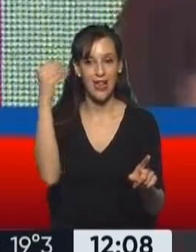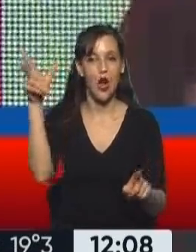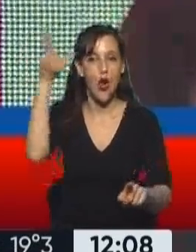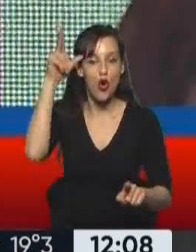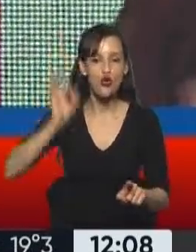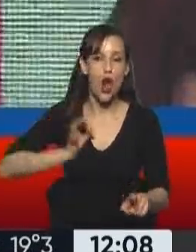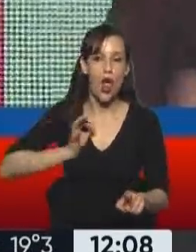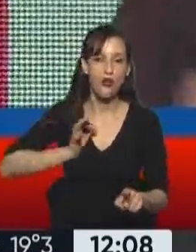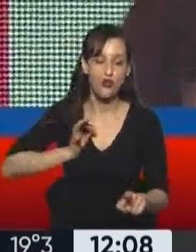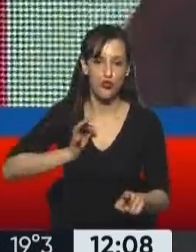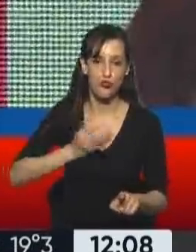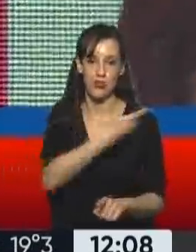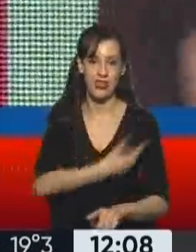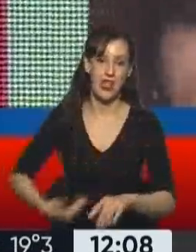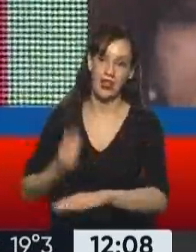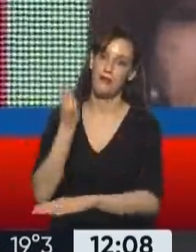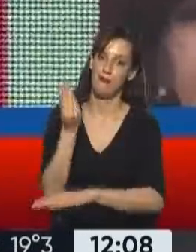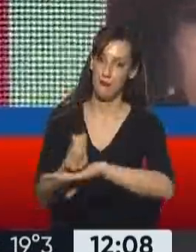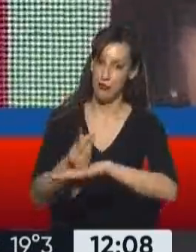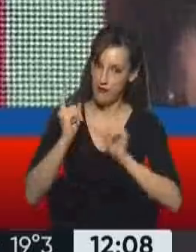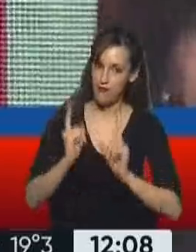y medio.